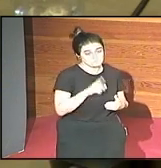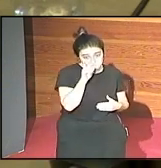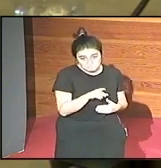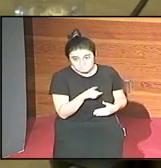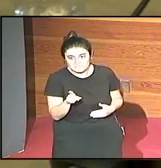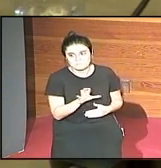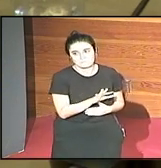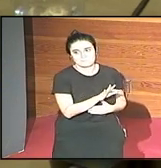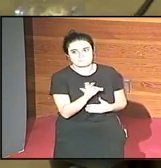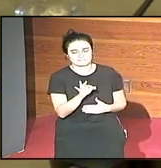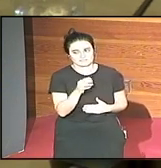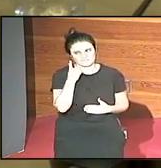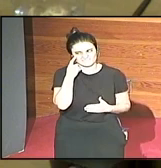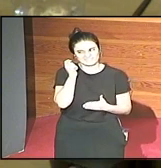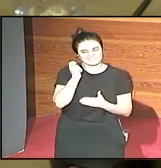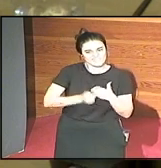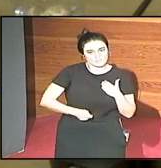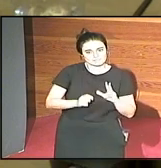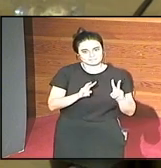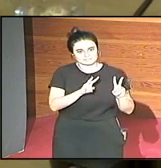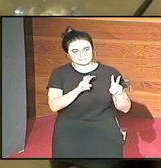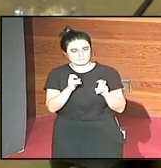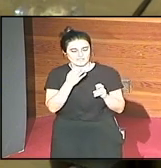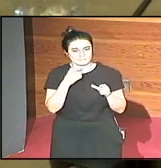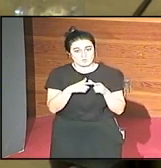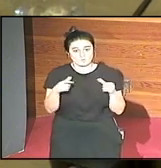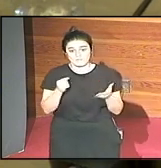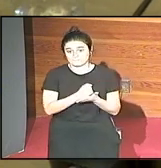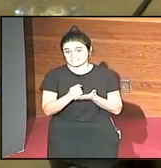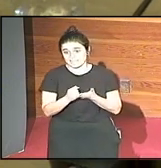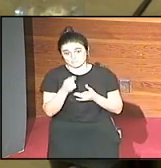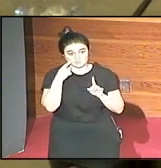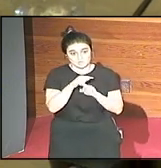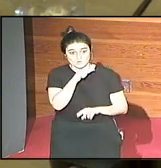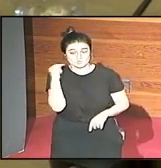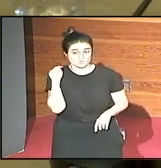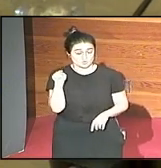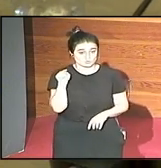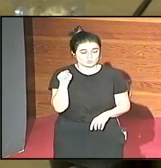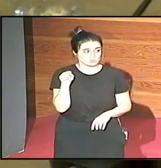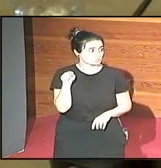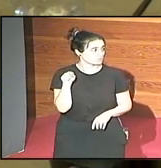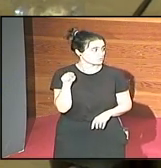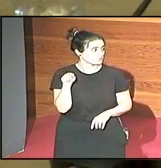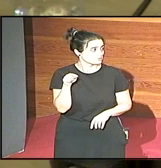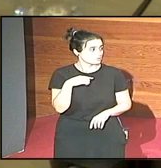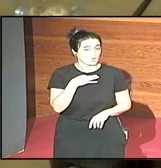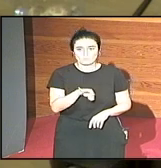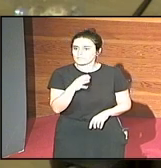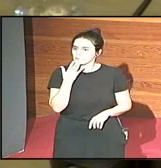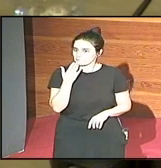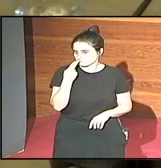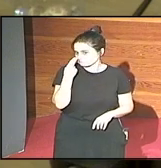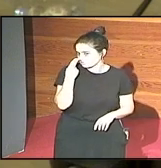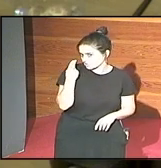y si las sanciones respecto a los visados para los rusos puede ser una medida